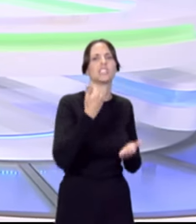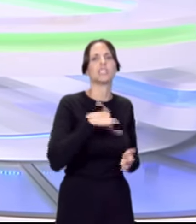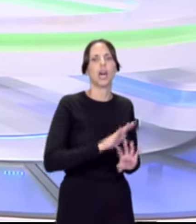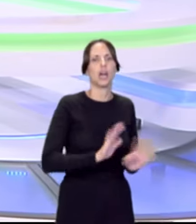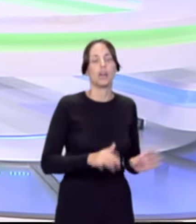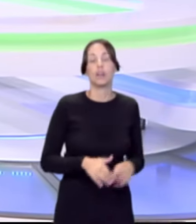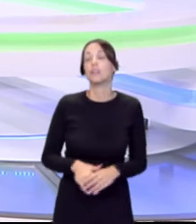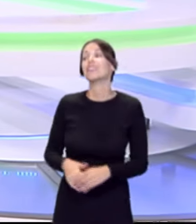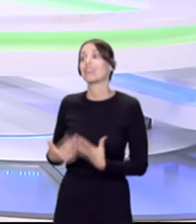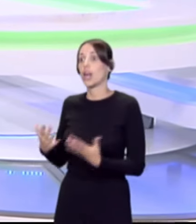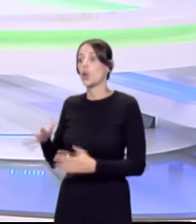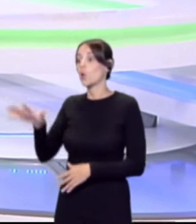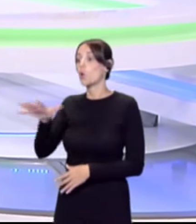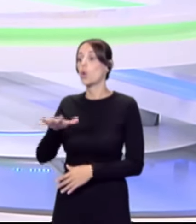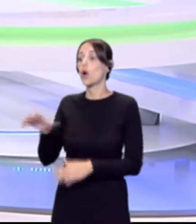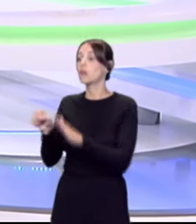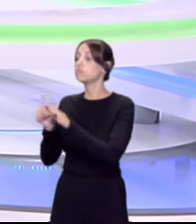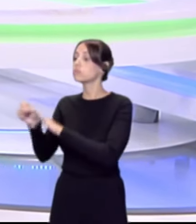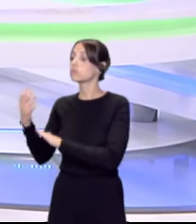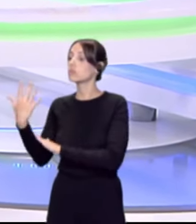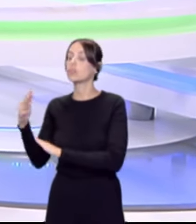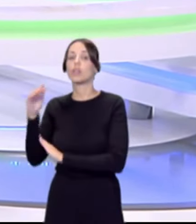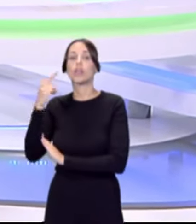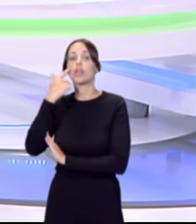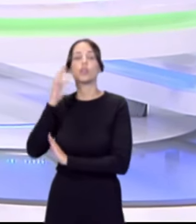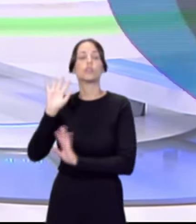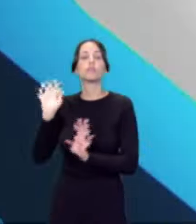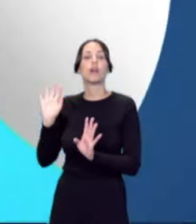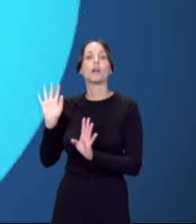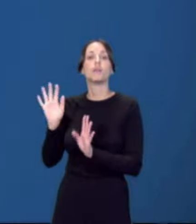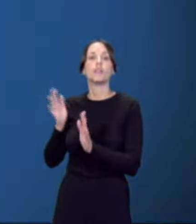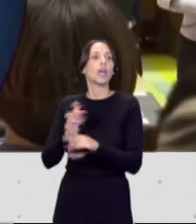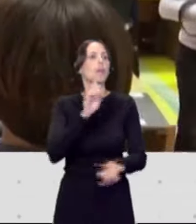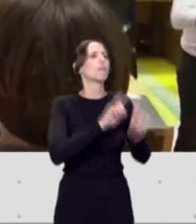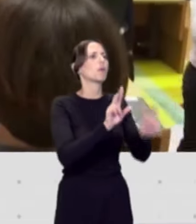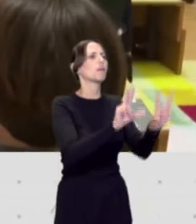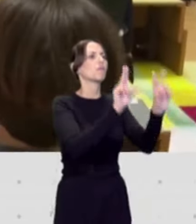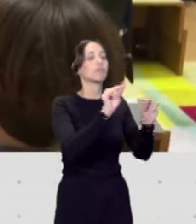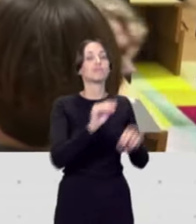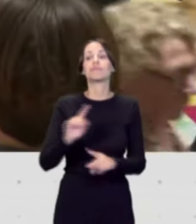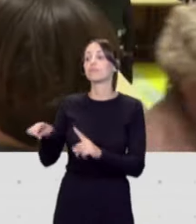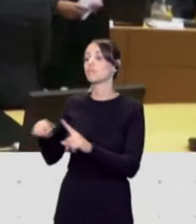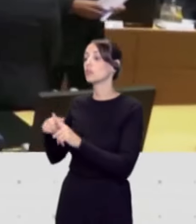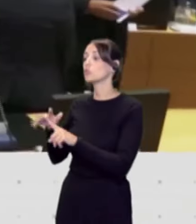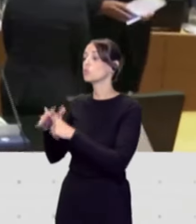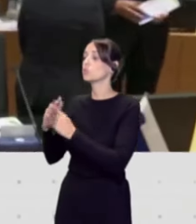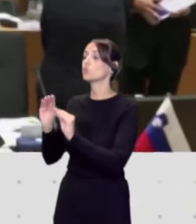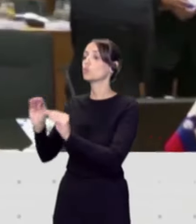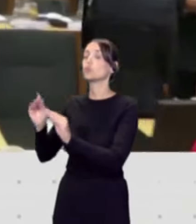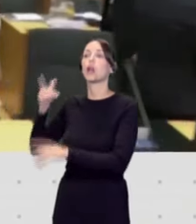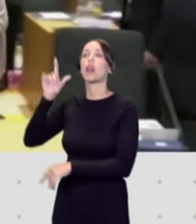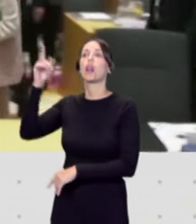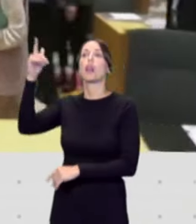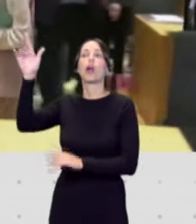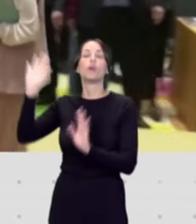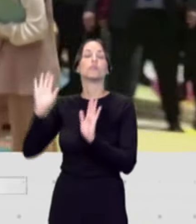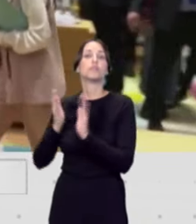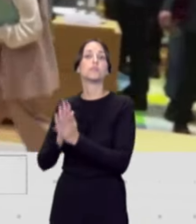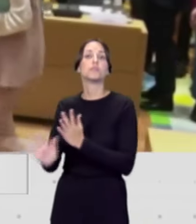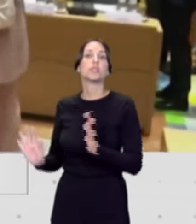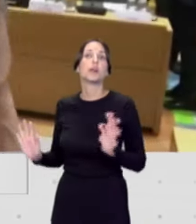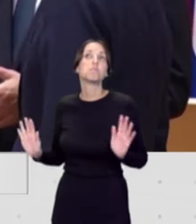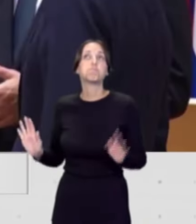en un sitio donde no les veamos, sí, y donde lo que les pase... Y se acabó el problema. Pille, donde lo que les pase nos pille muy lejos y donde no sepamos si